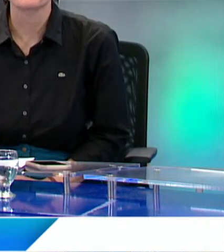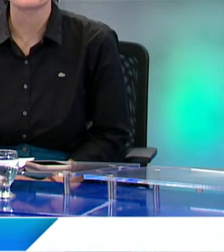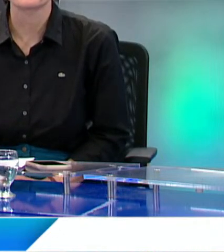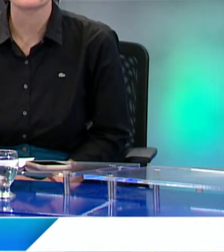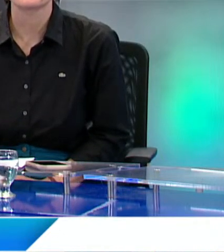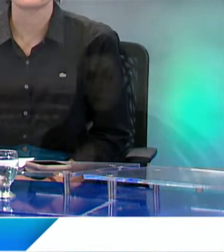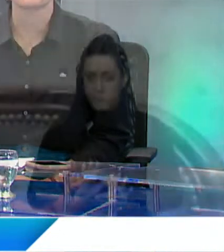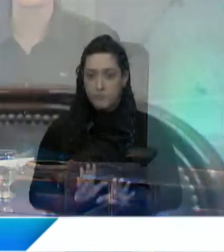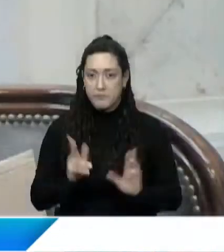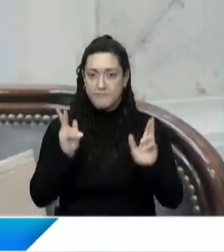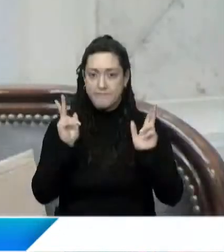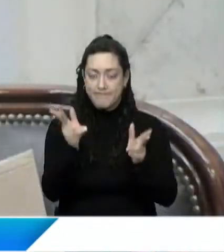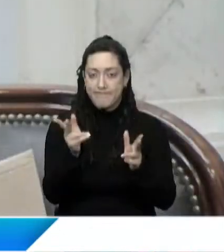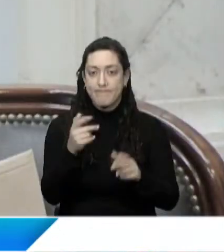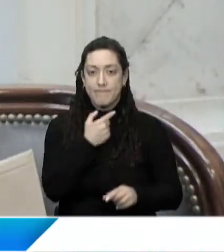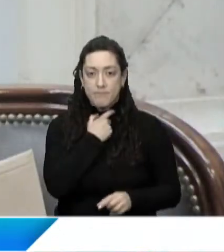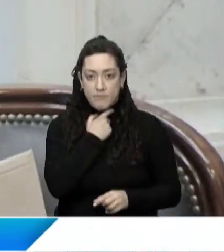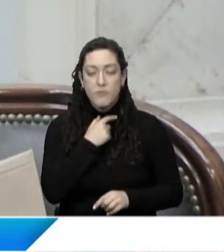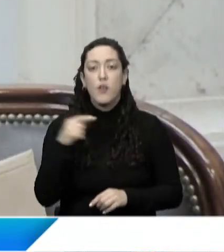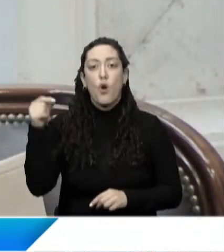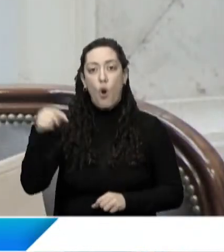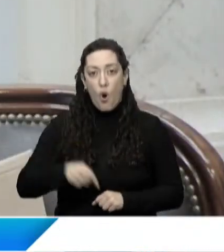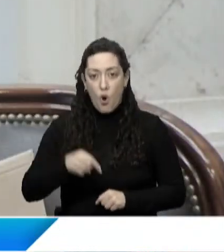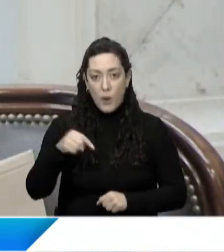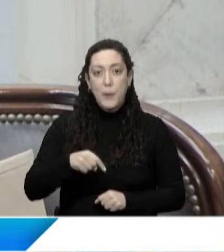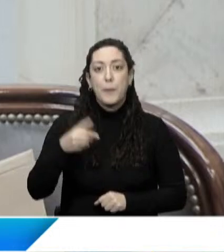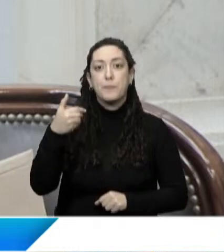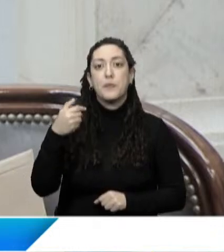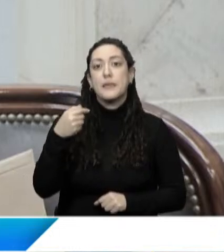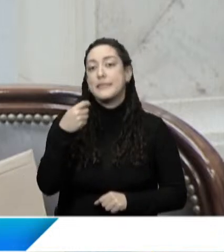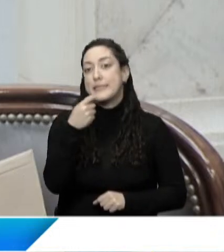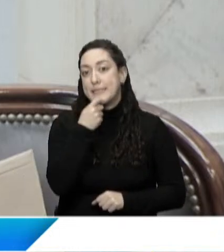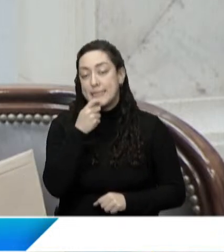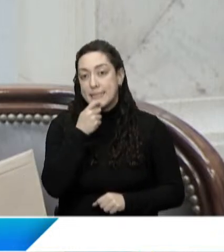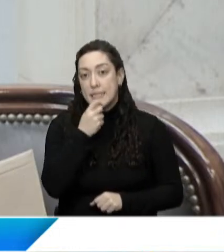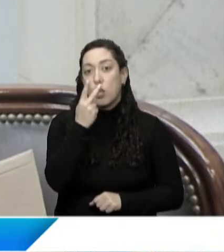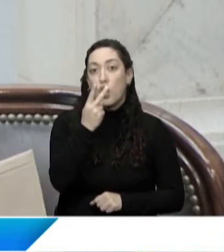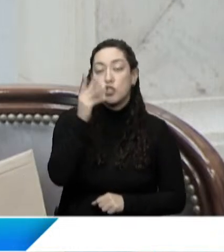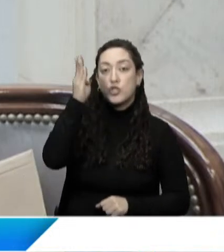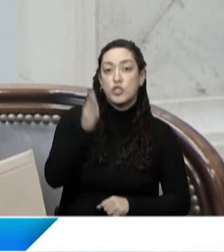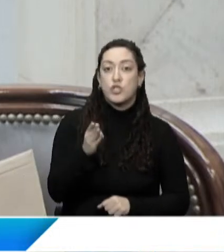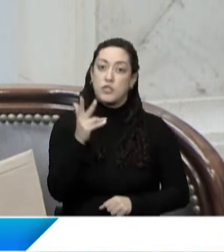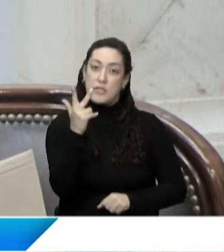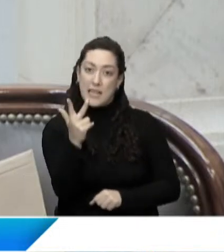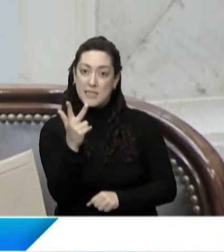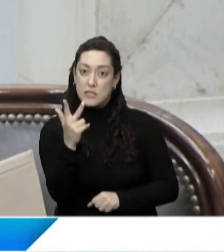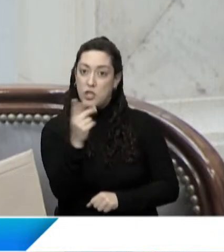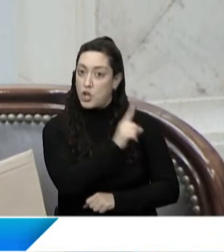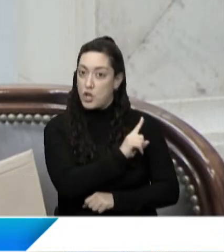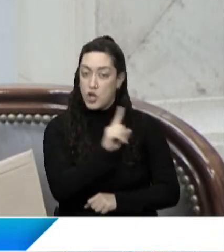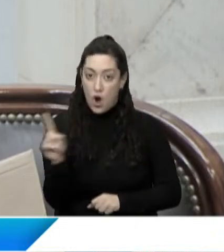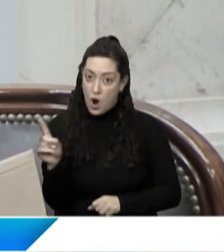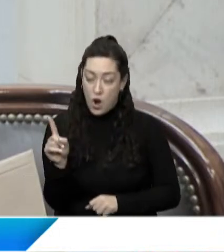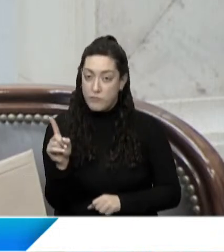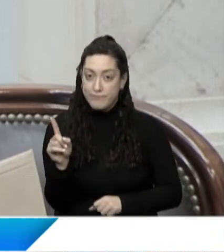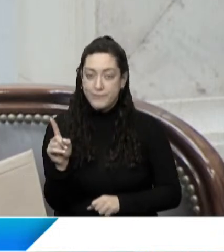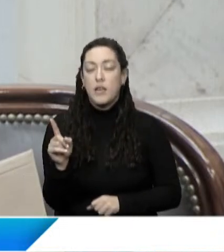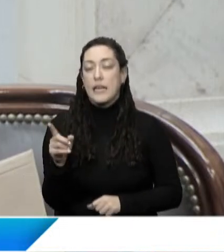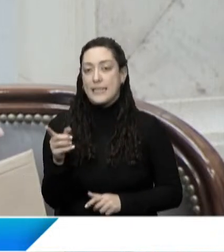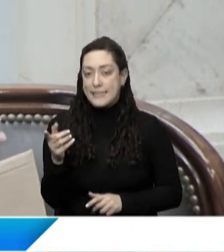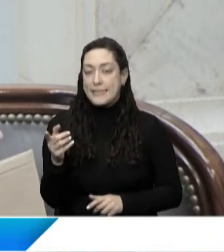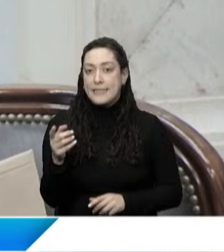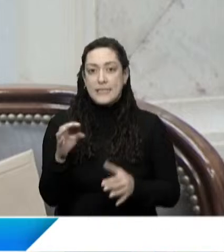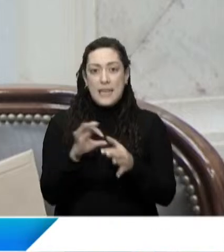sesión. Es que hoy se va a consumar, si es que no logramos los 2 tercios, un acto